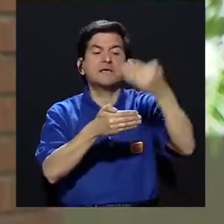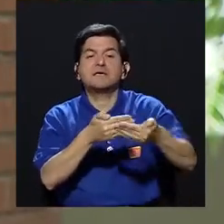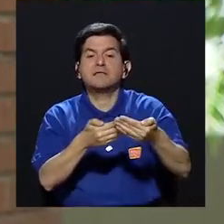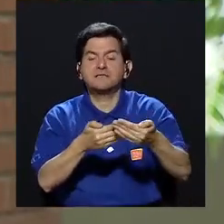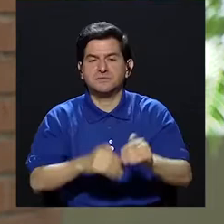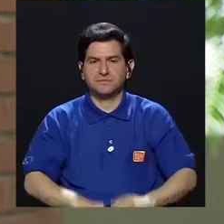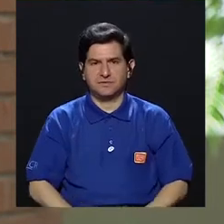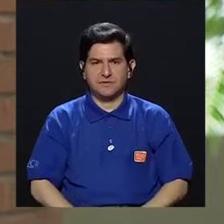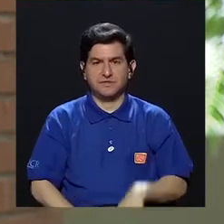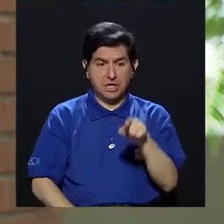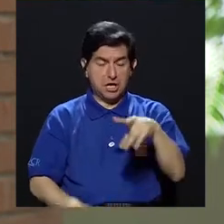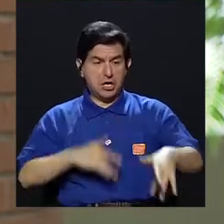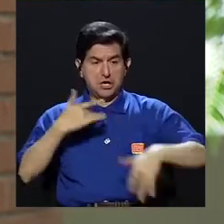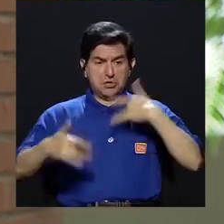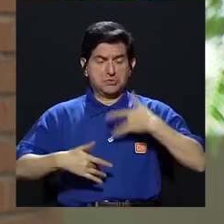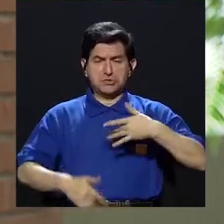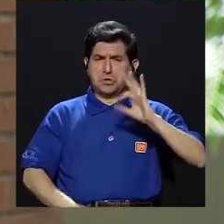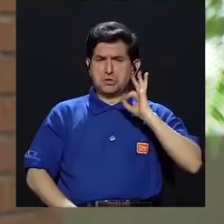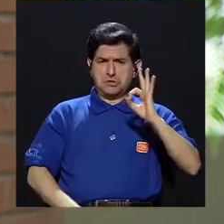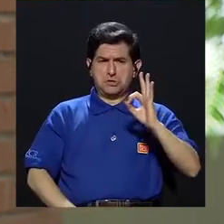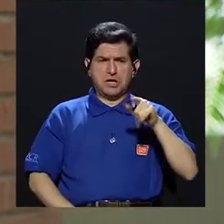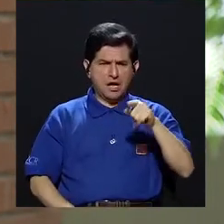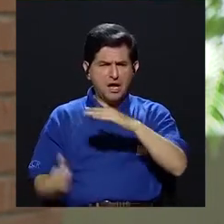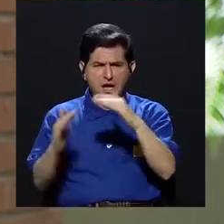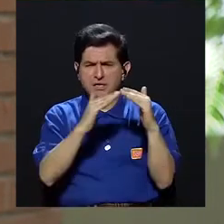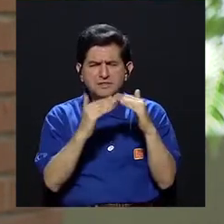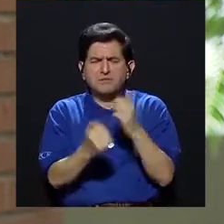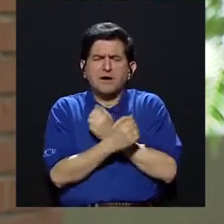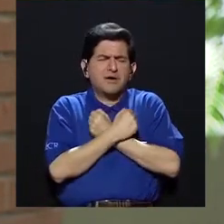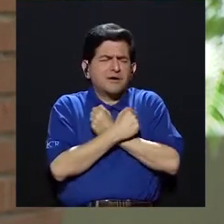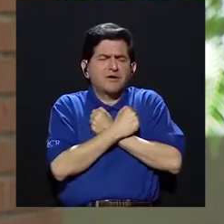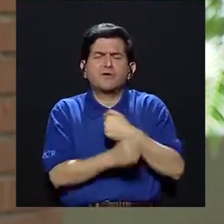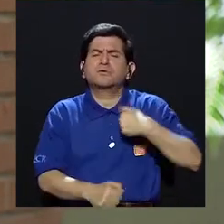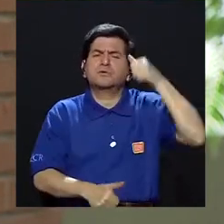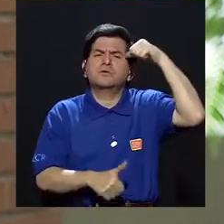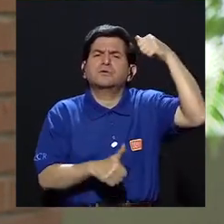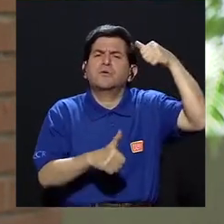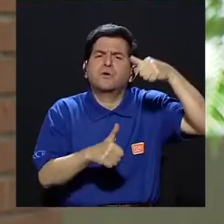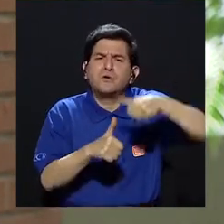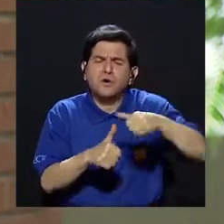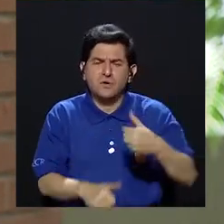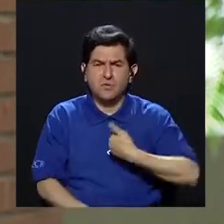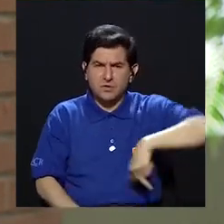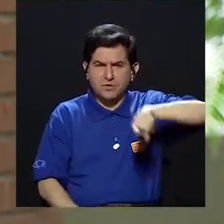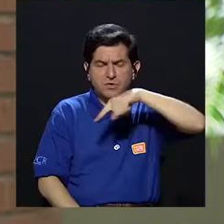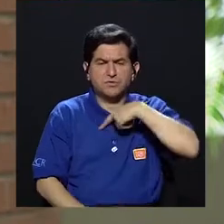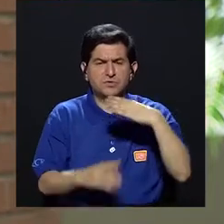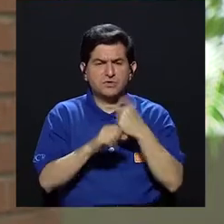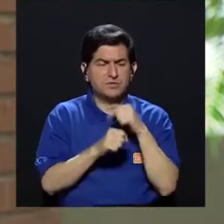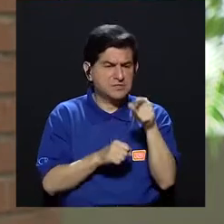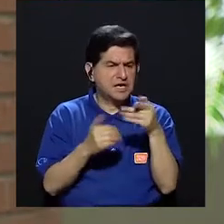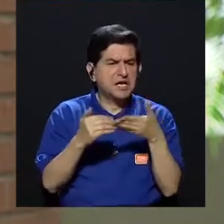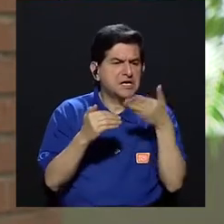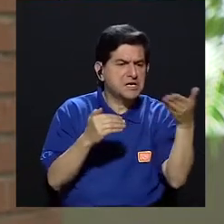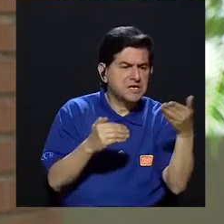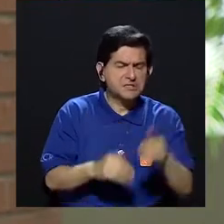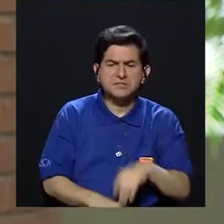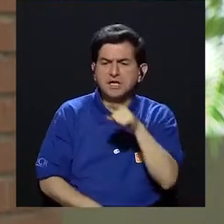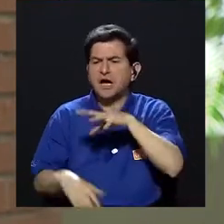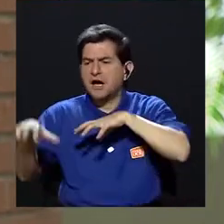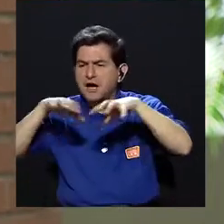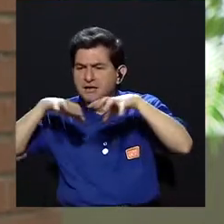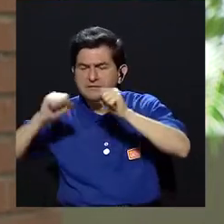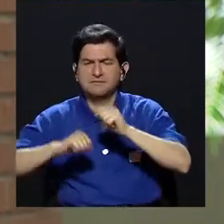sienten útiles y dicen, yo este barrio lo quiero tanto porque recuerdo cuando hicimos esta cosa,